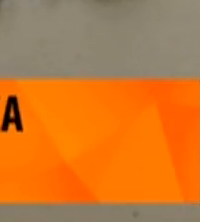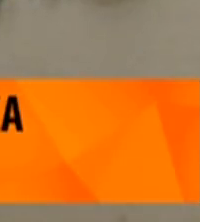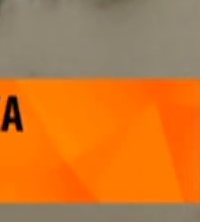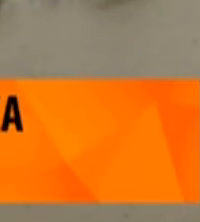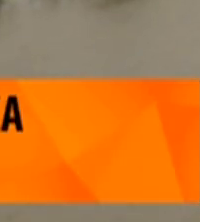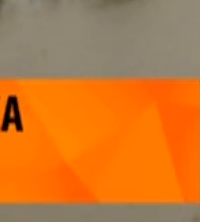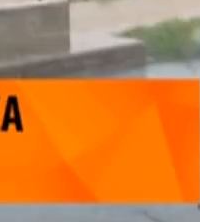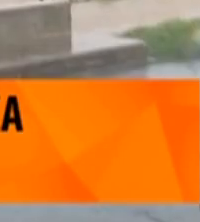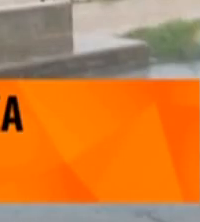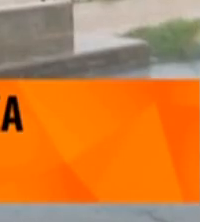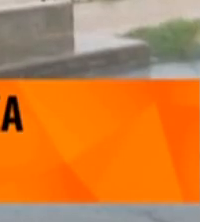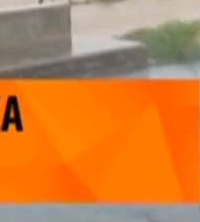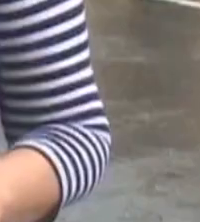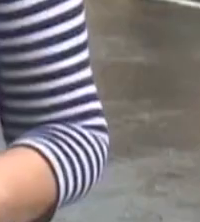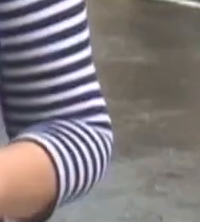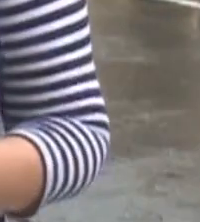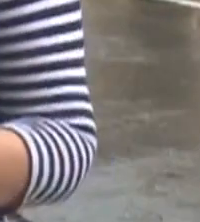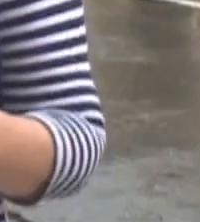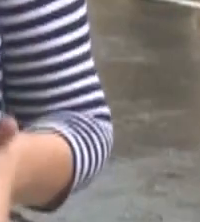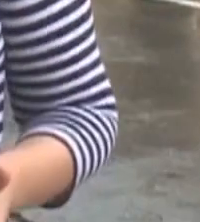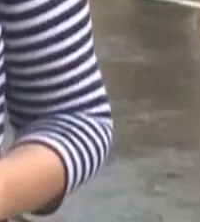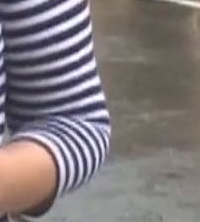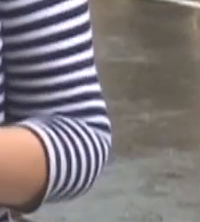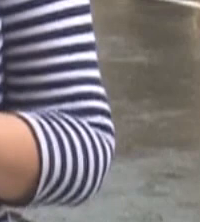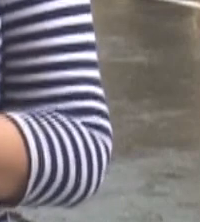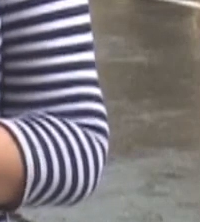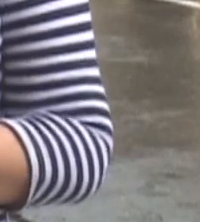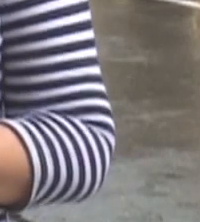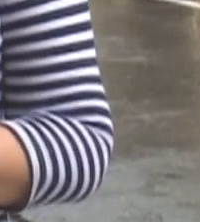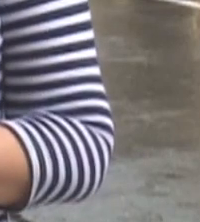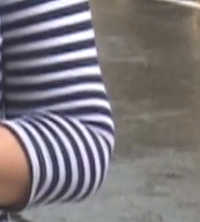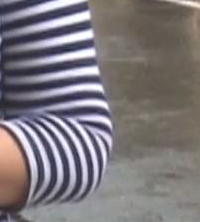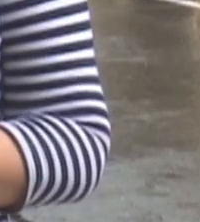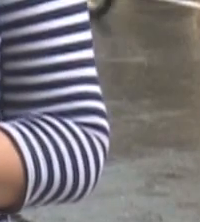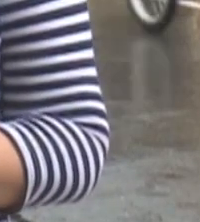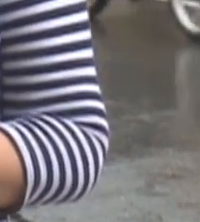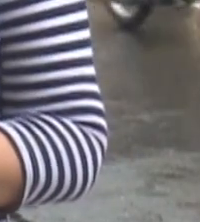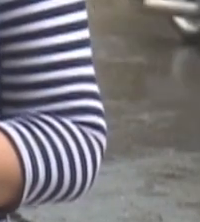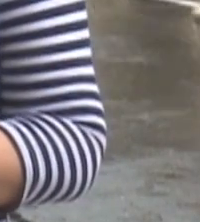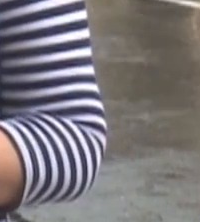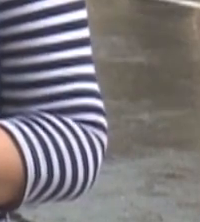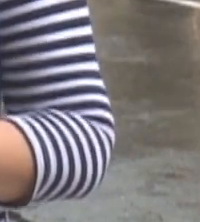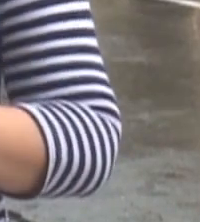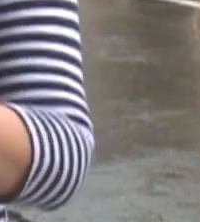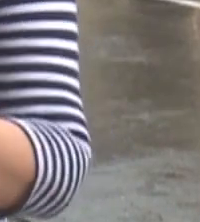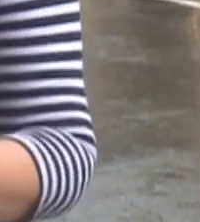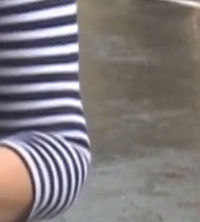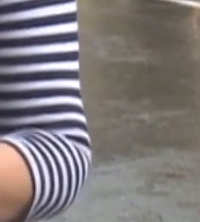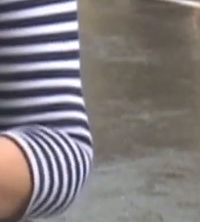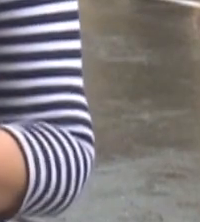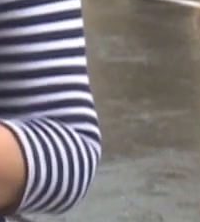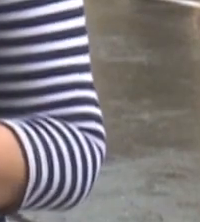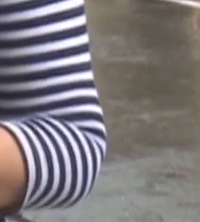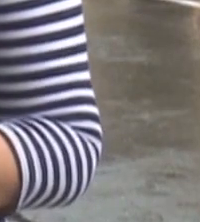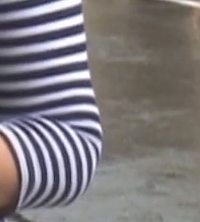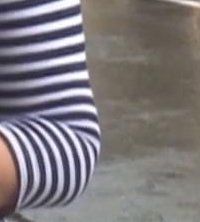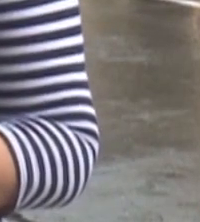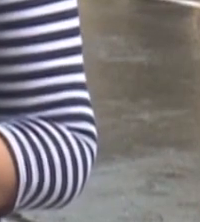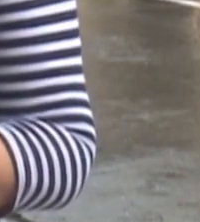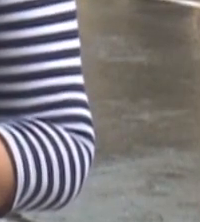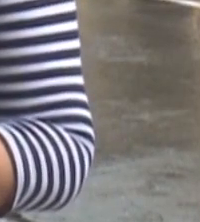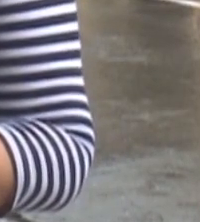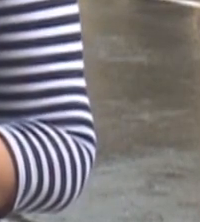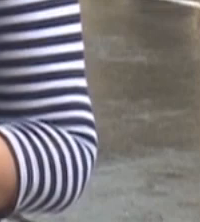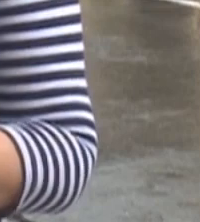él aprovechamos esta oportunidad para actualizar le de lo que hasta el momento hemos podido constatar en un recorrido que